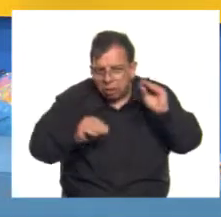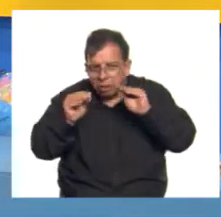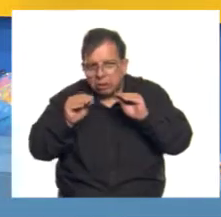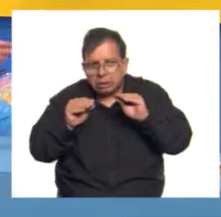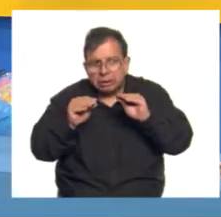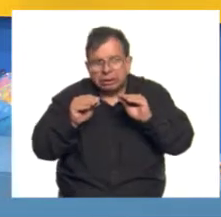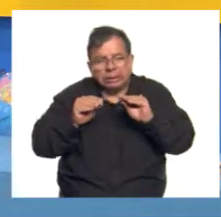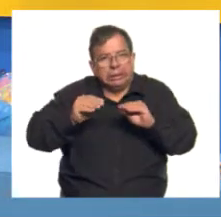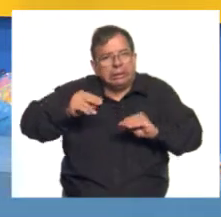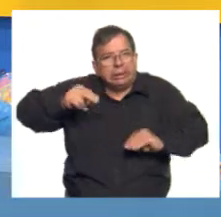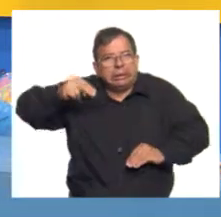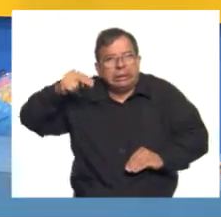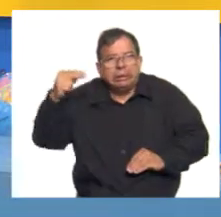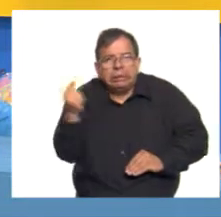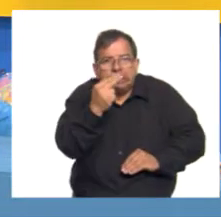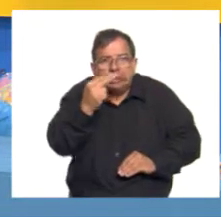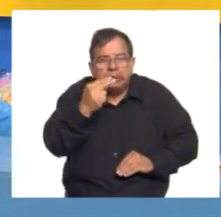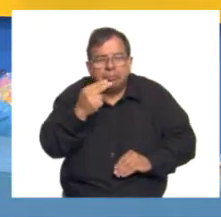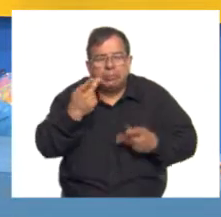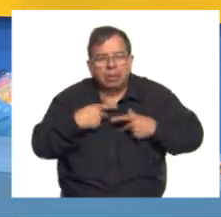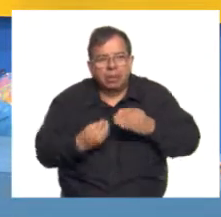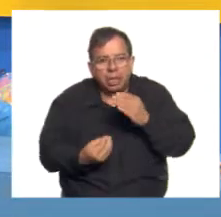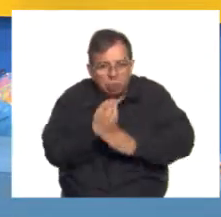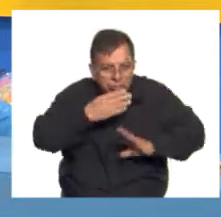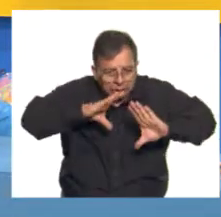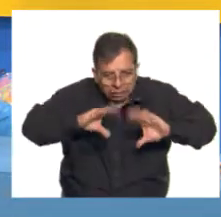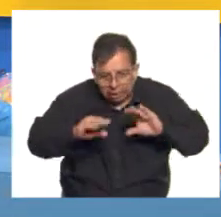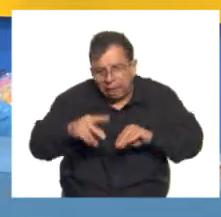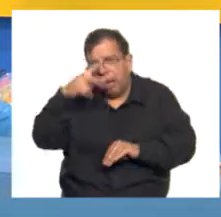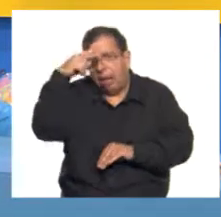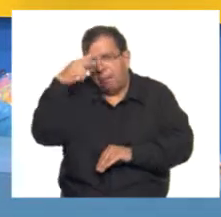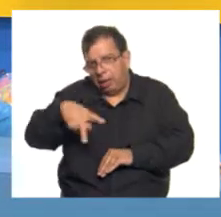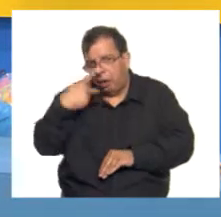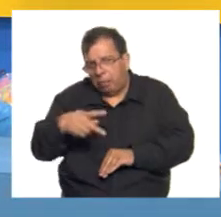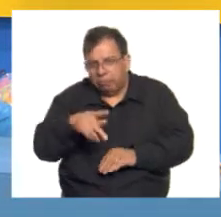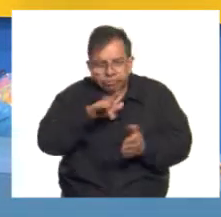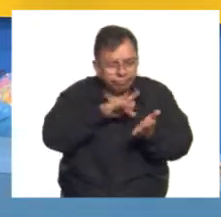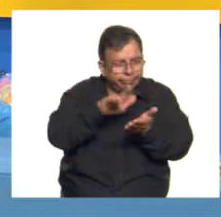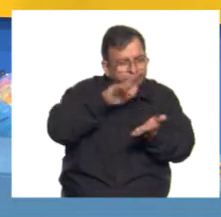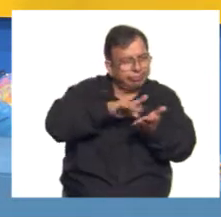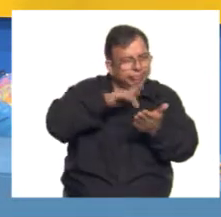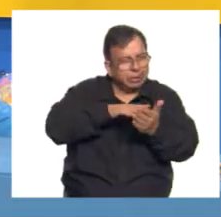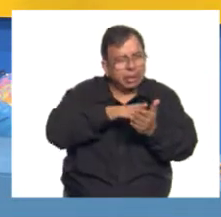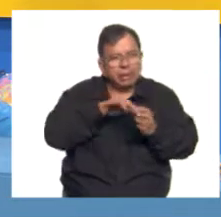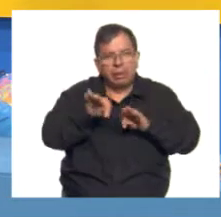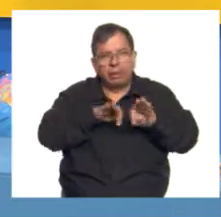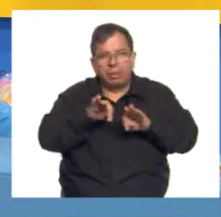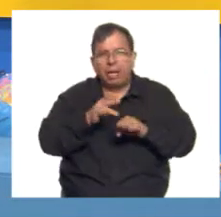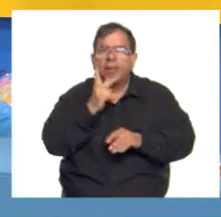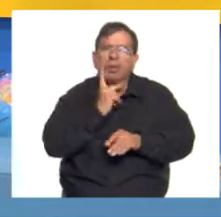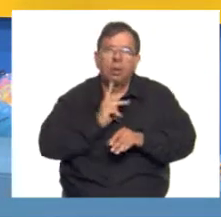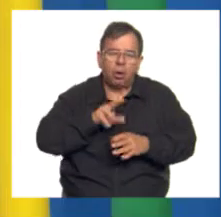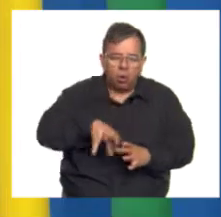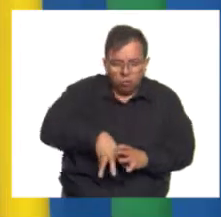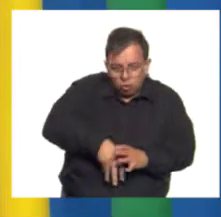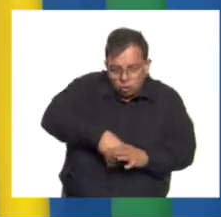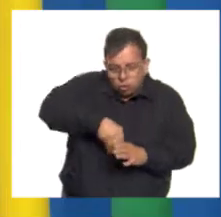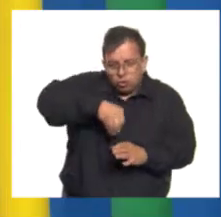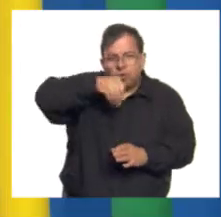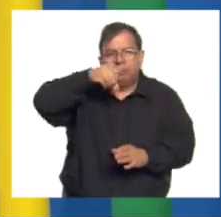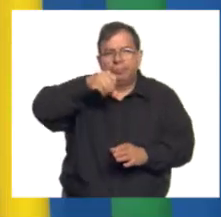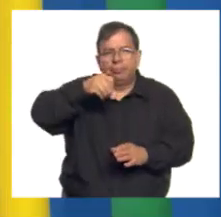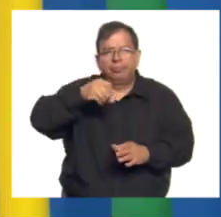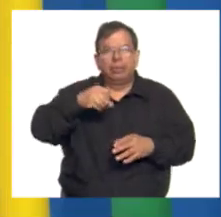resultó primordial formar a nuevos técnicos mexicanos que pudieran apoyar en los trabajos de extracción del petróleo. Bueno,